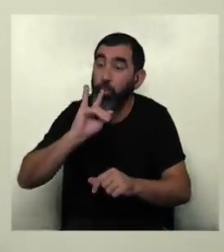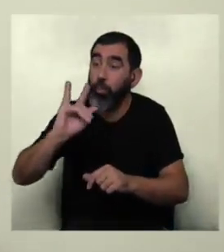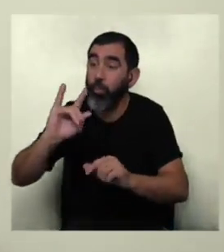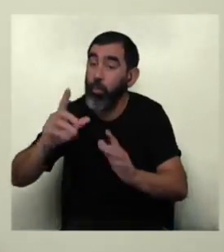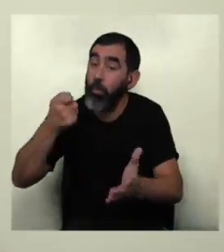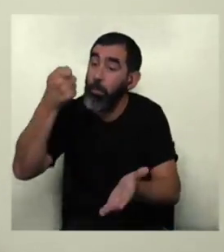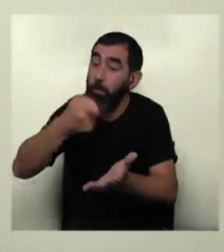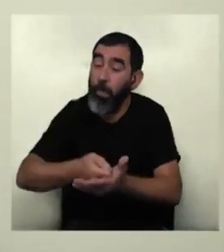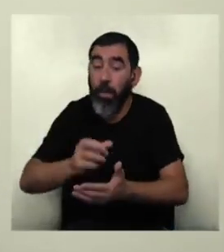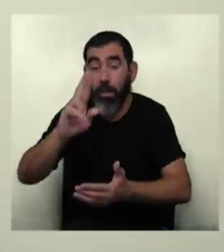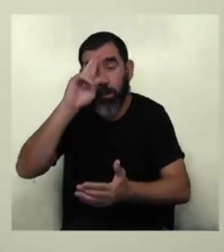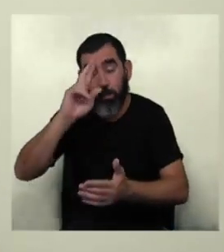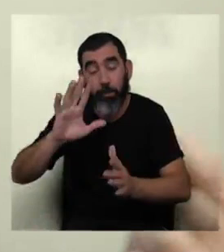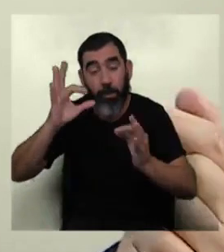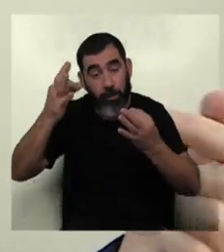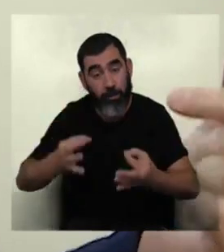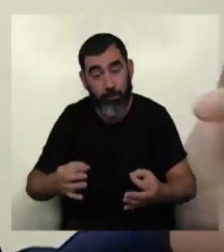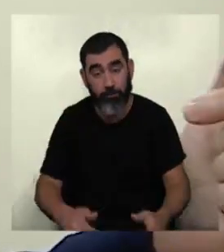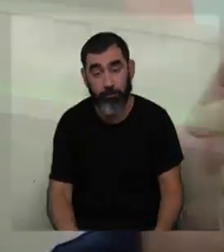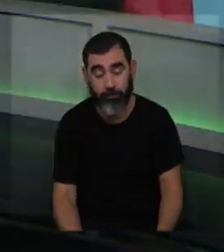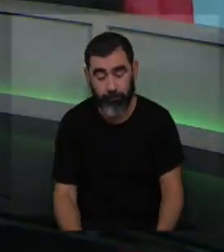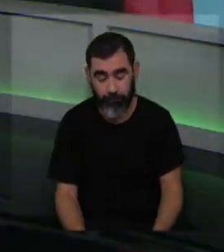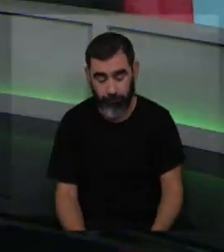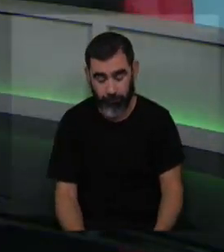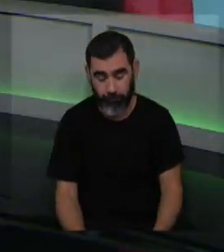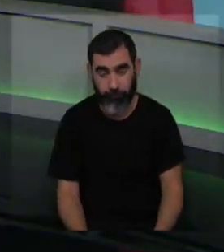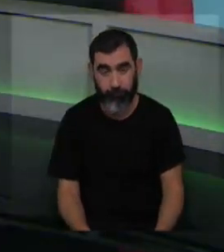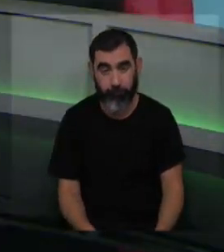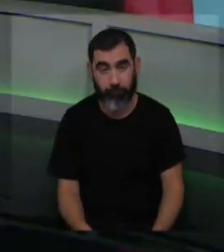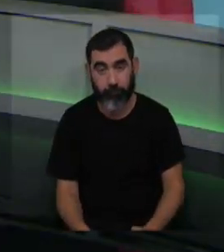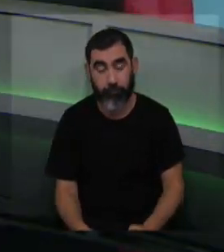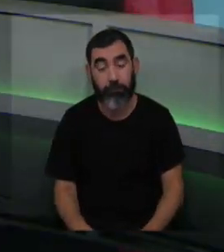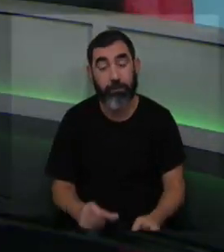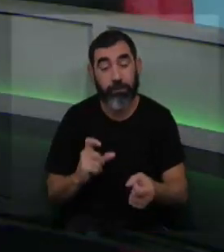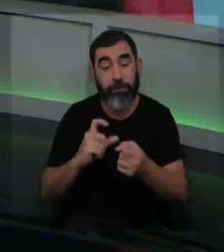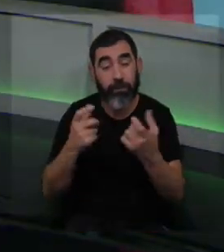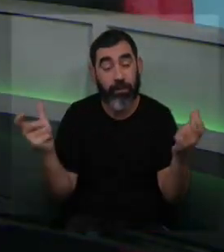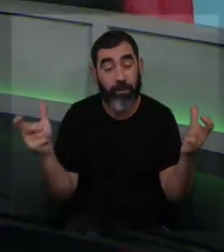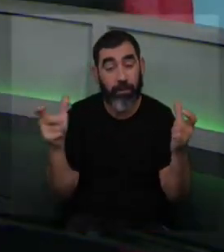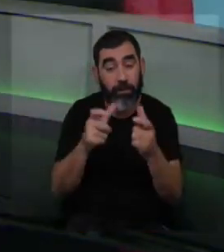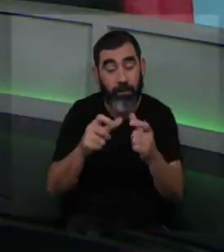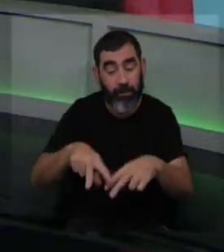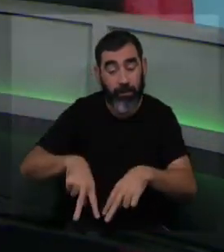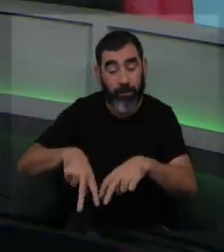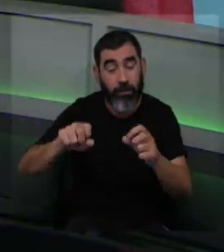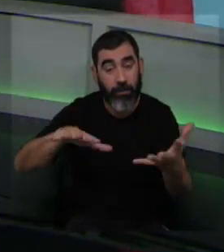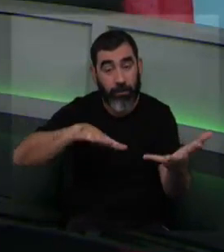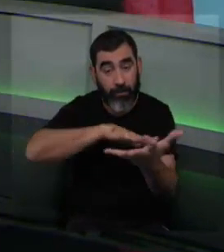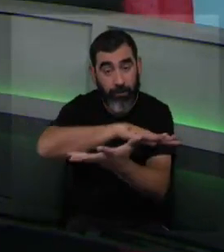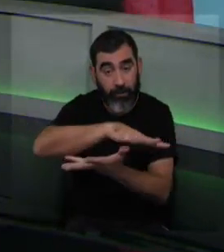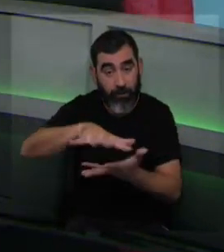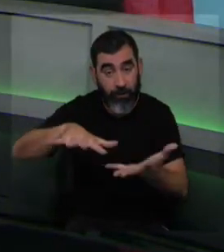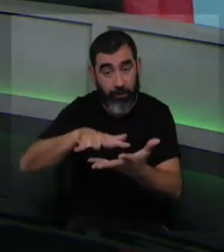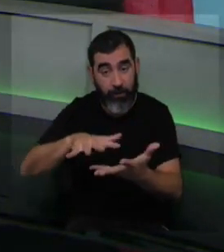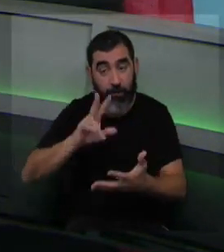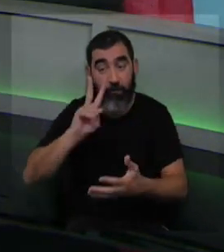aspiramos es que se retome el buen camino. Bueno, lo cierto es que el gremio está reunido analizando la situación